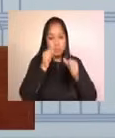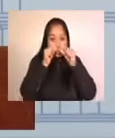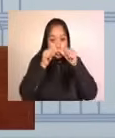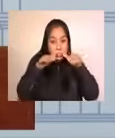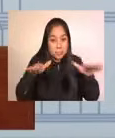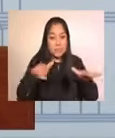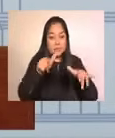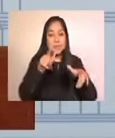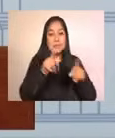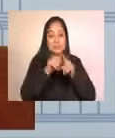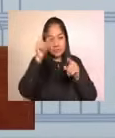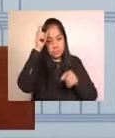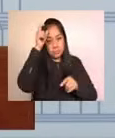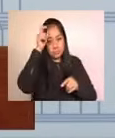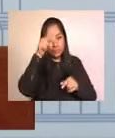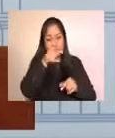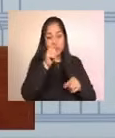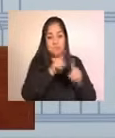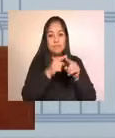los ganaderos.